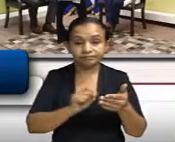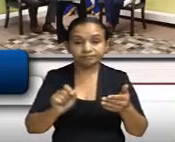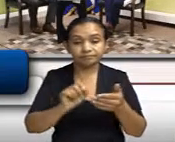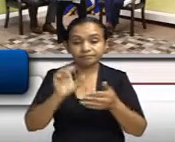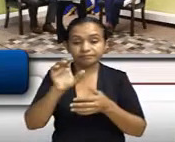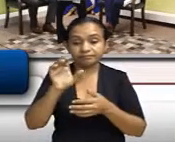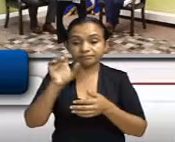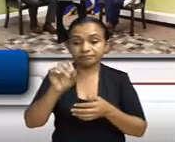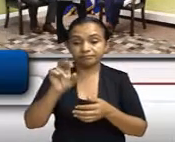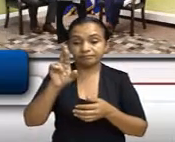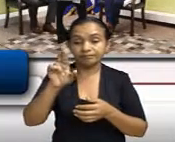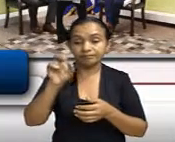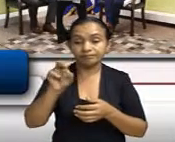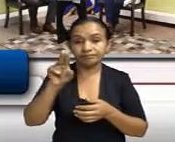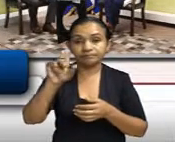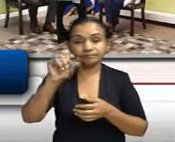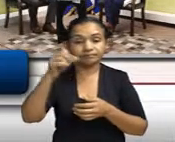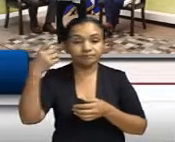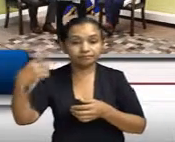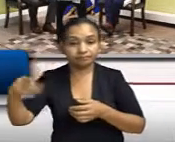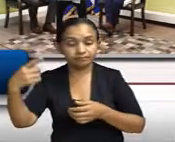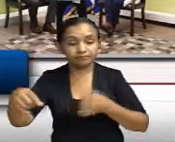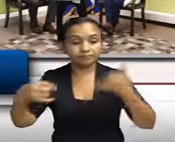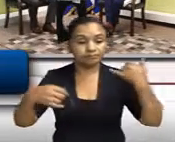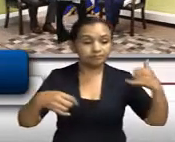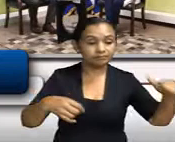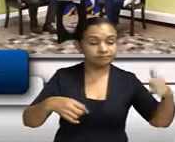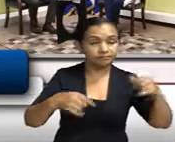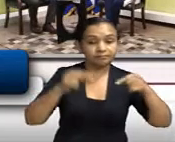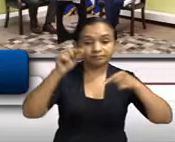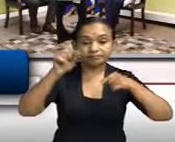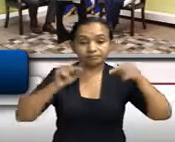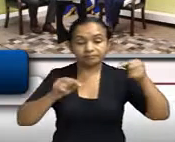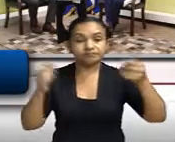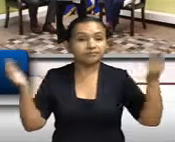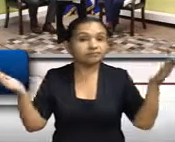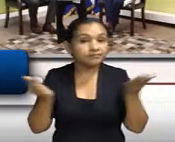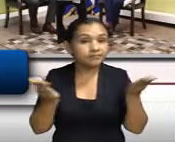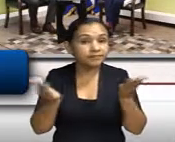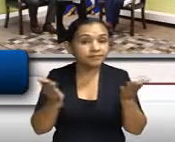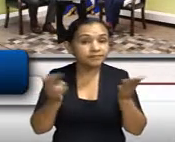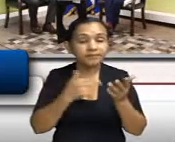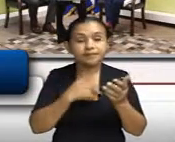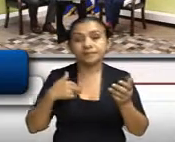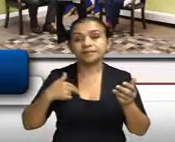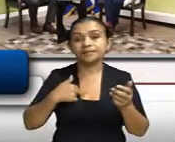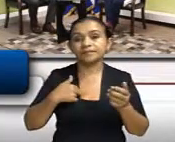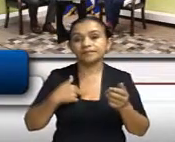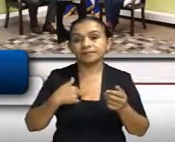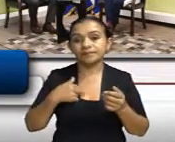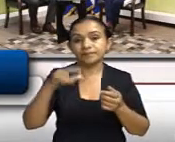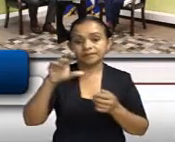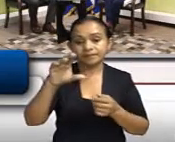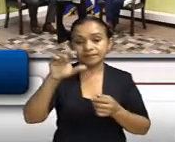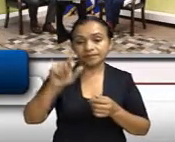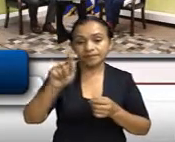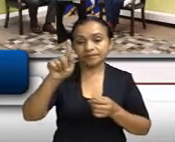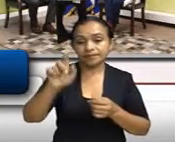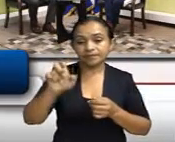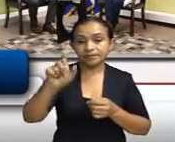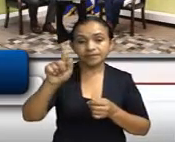coronaria derecha, izquierda o descendente anterior. ¿Cómo se confirma y cómo se ven las arterias coronarias? Con el cateterismo, que es